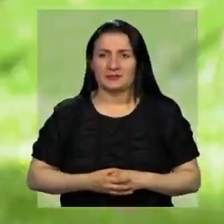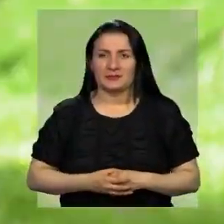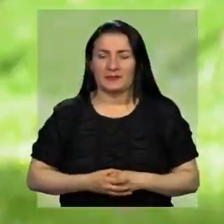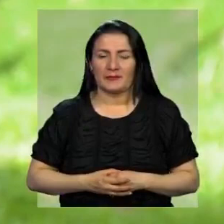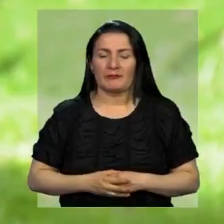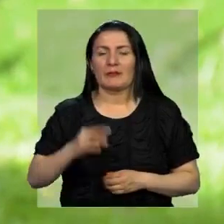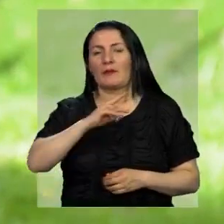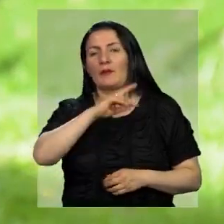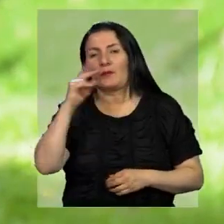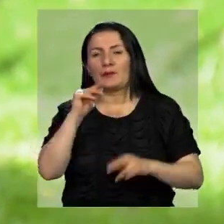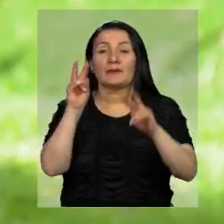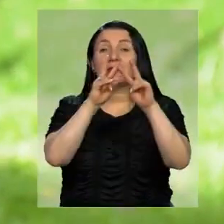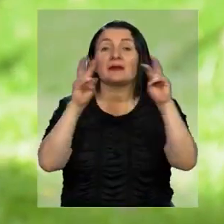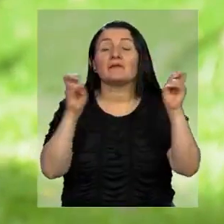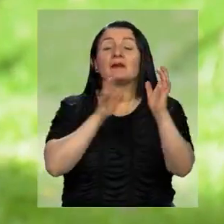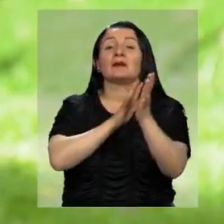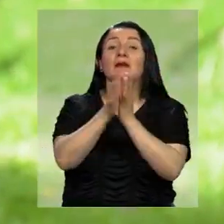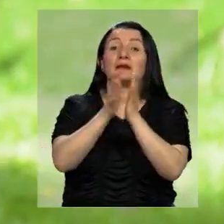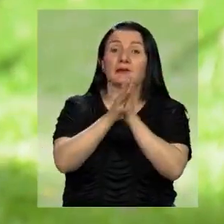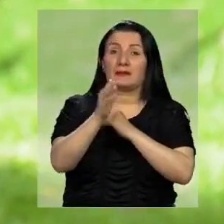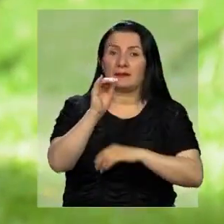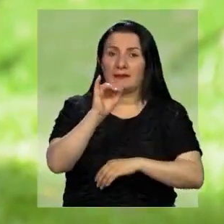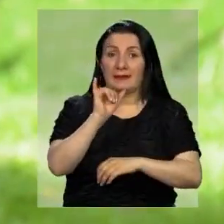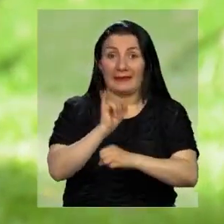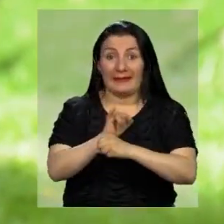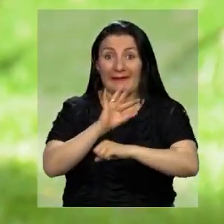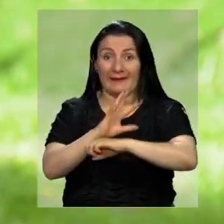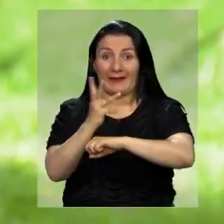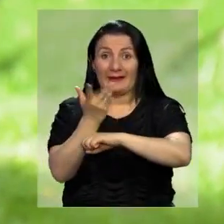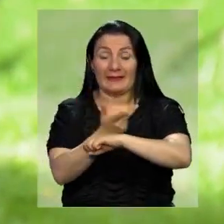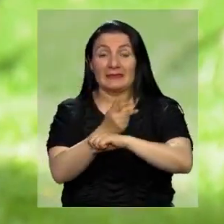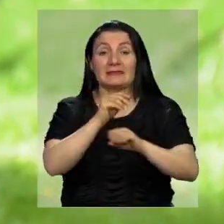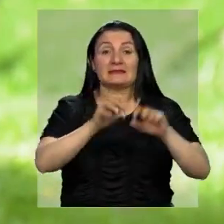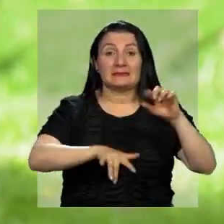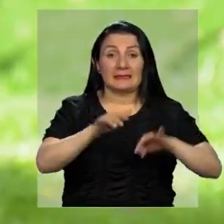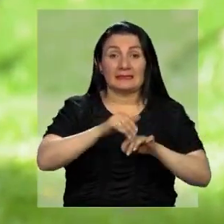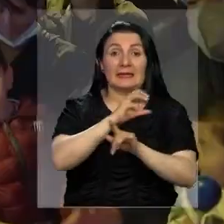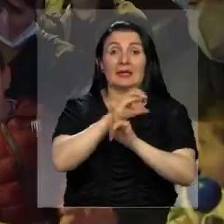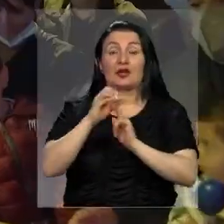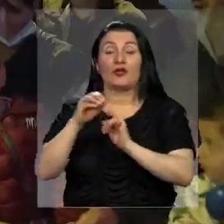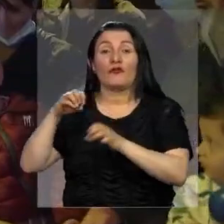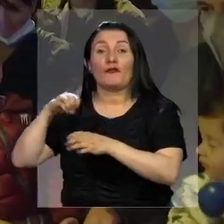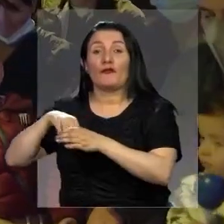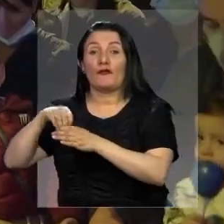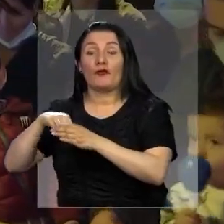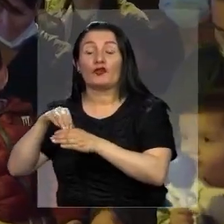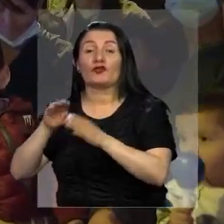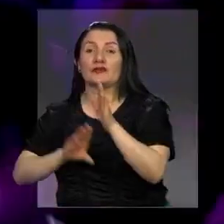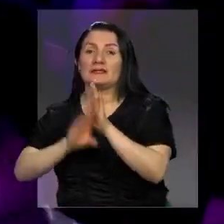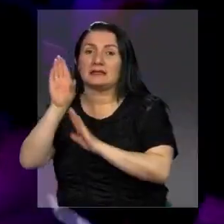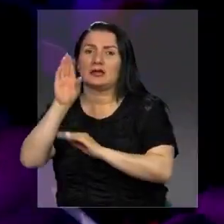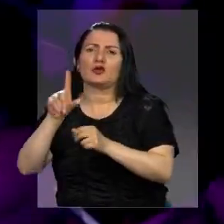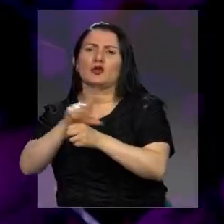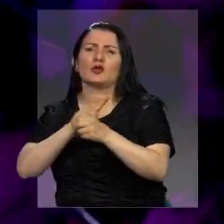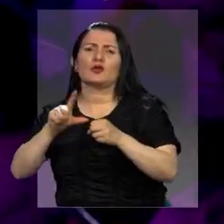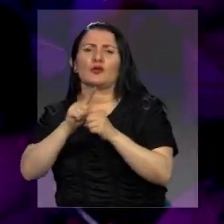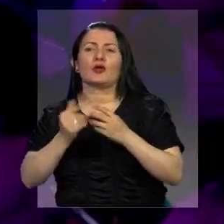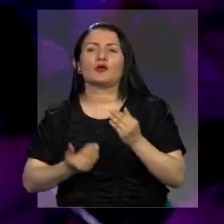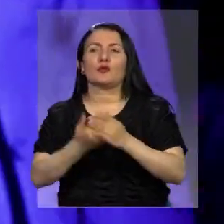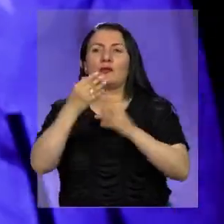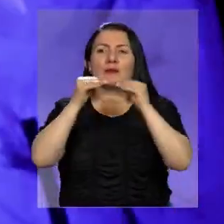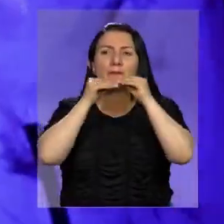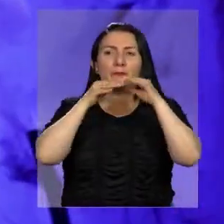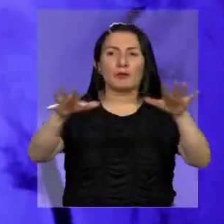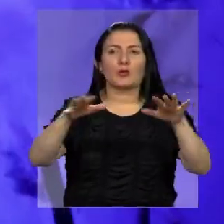Por otro lado, quiero contarles que IDARTES, la Secretaría de Cultura y los Fondos de Desarrollo Local abrieron las convocatorias del programa